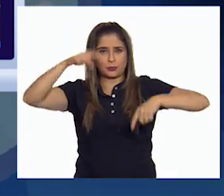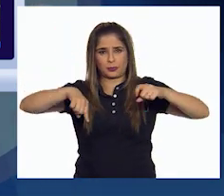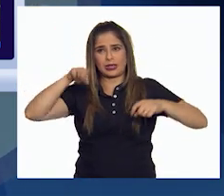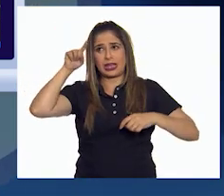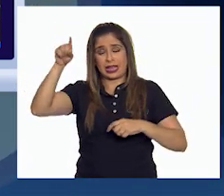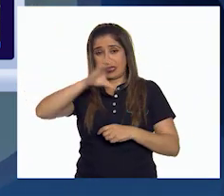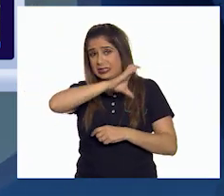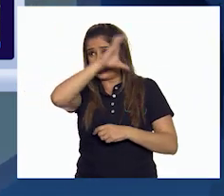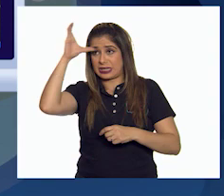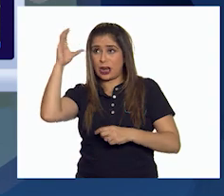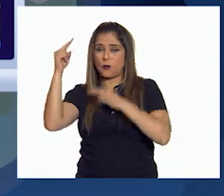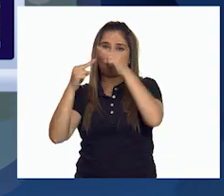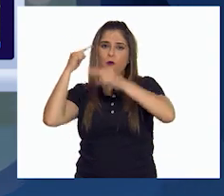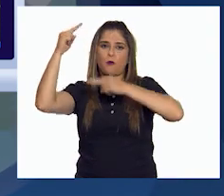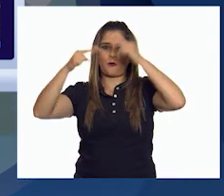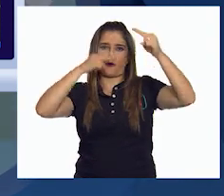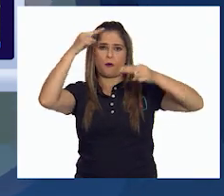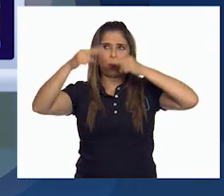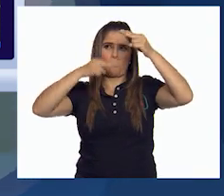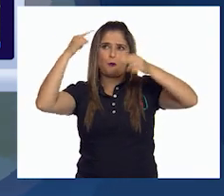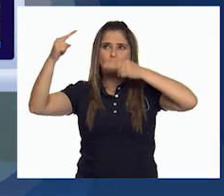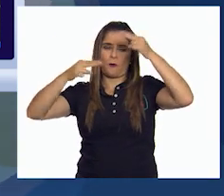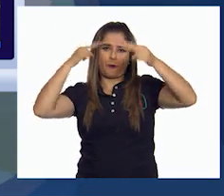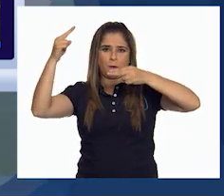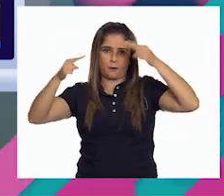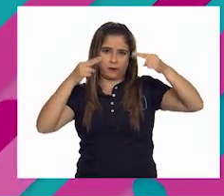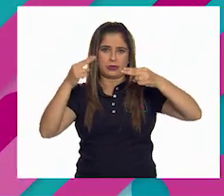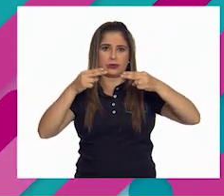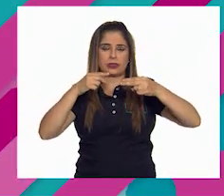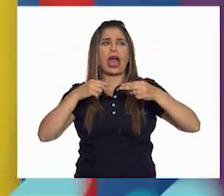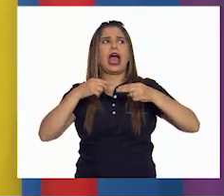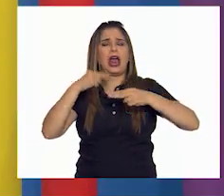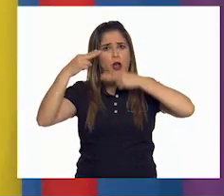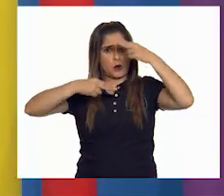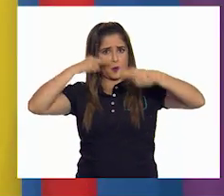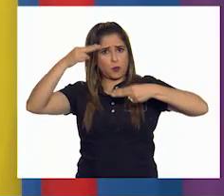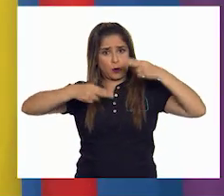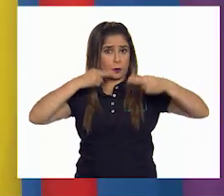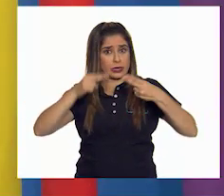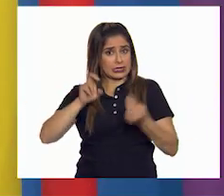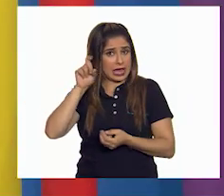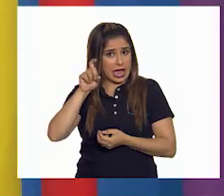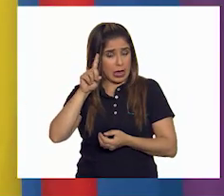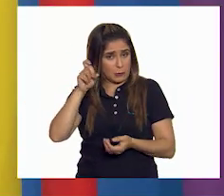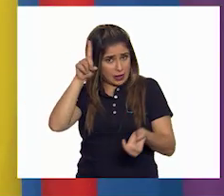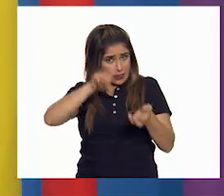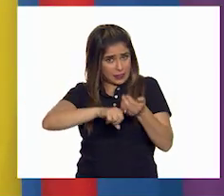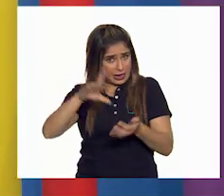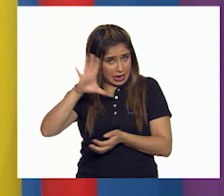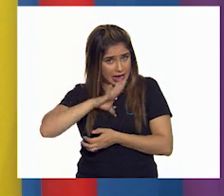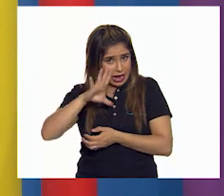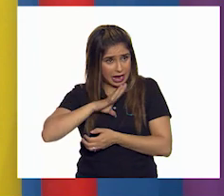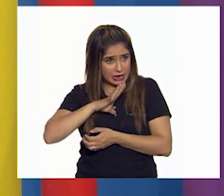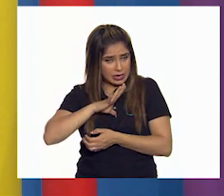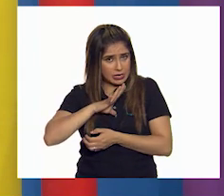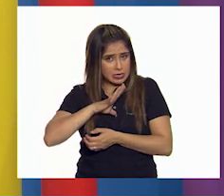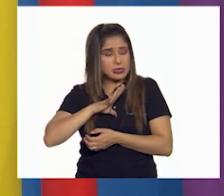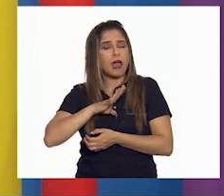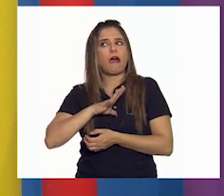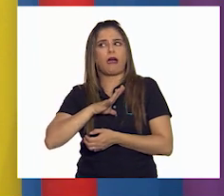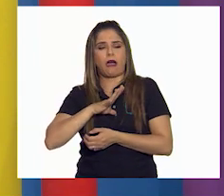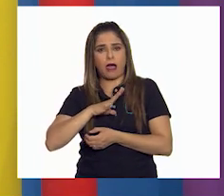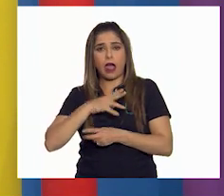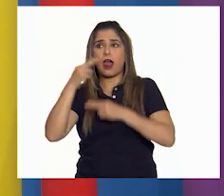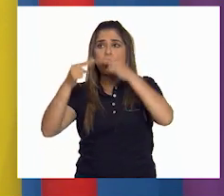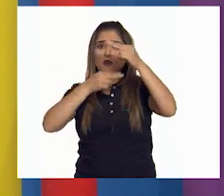en forma de nubes. O sea que las nubes son agua líquida al fin y al cabo, pero pues no caen porque las gotas